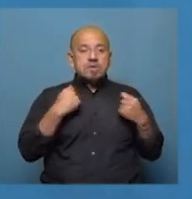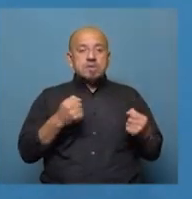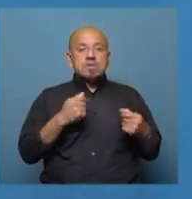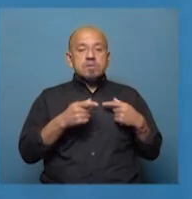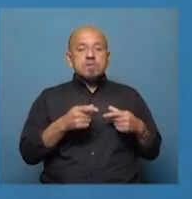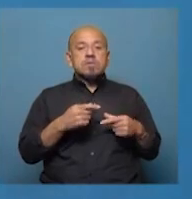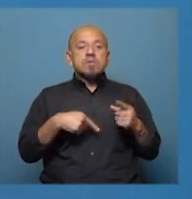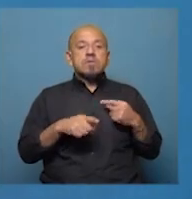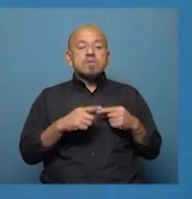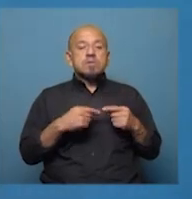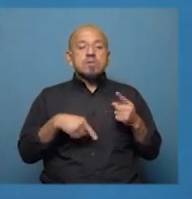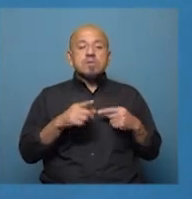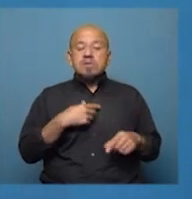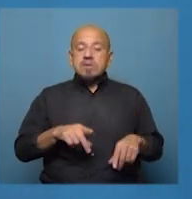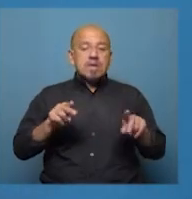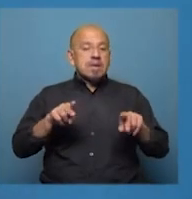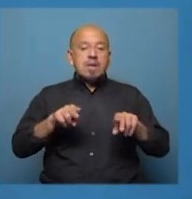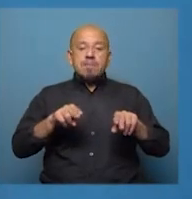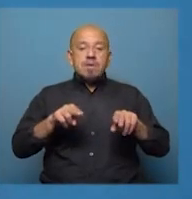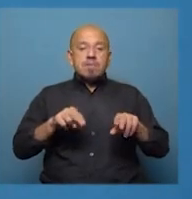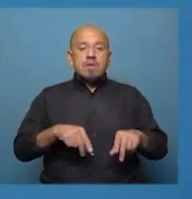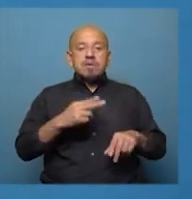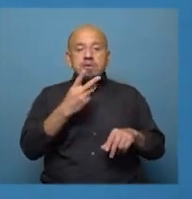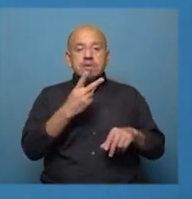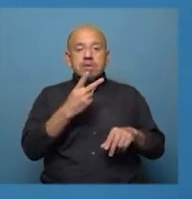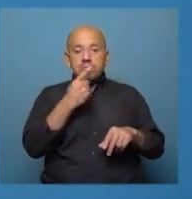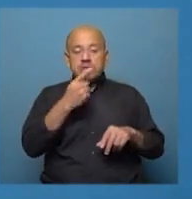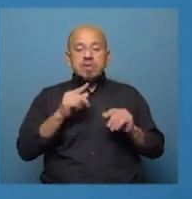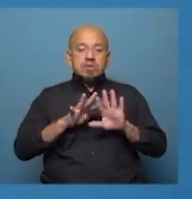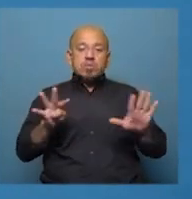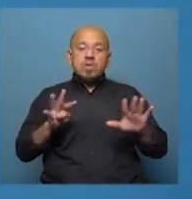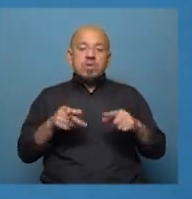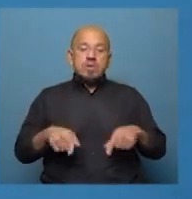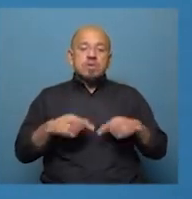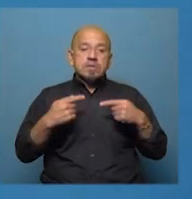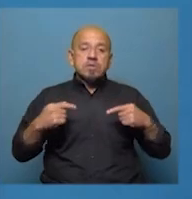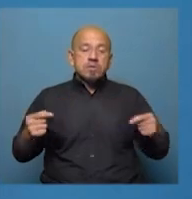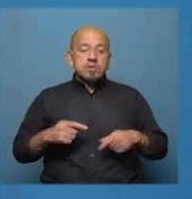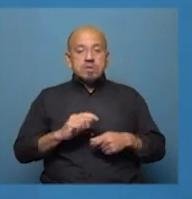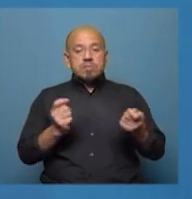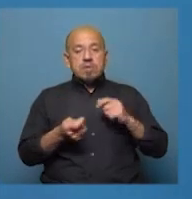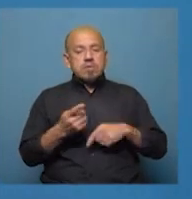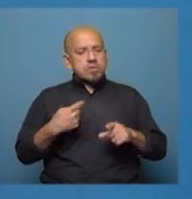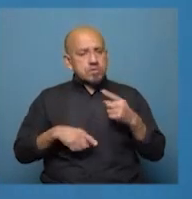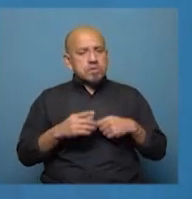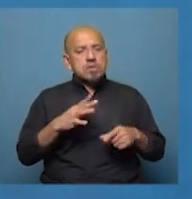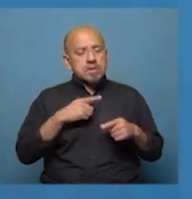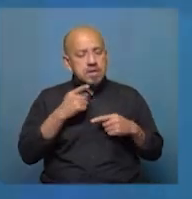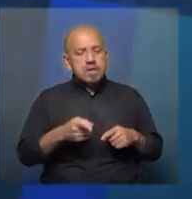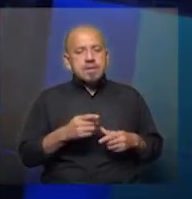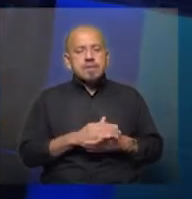medicamentos es exactamente la misma que tenían en el 2019 y vaya si las cosas han cambiado verdad Entonces ahí tenemos la